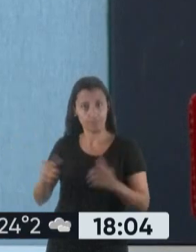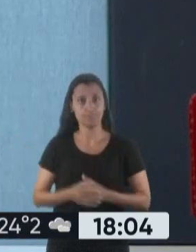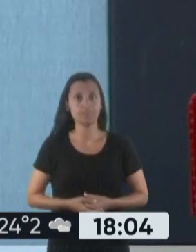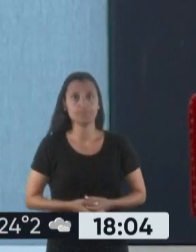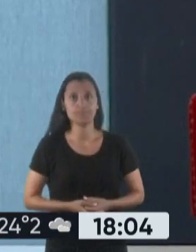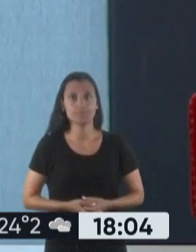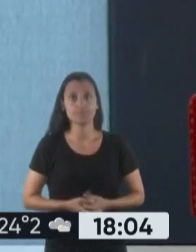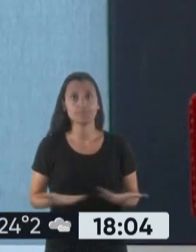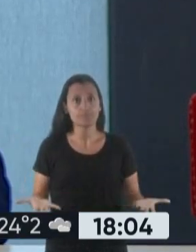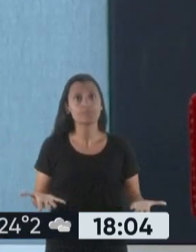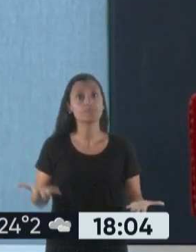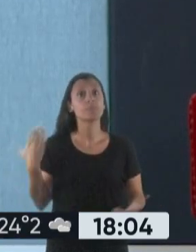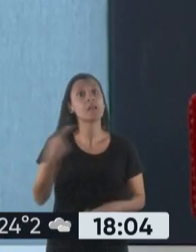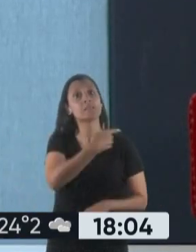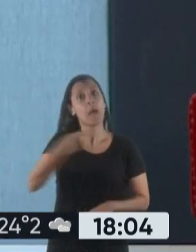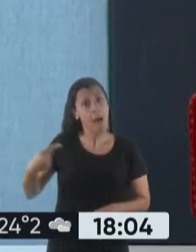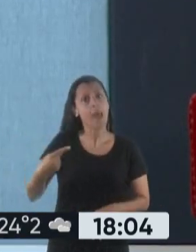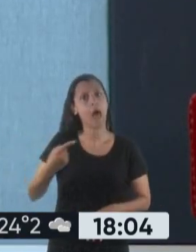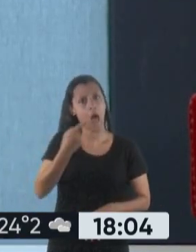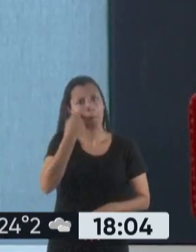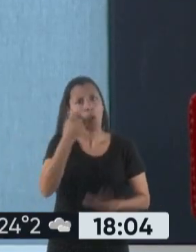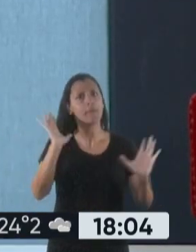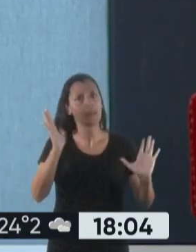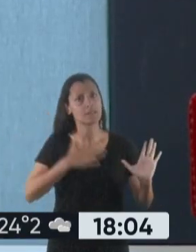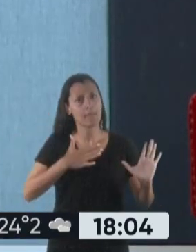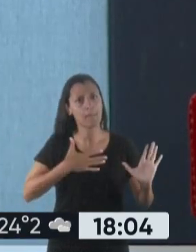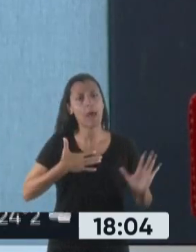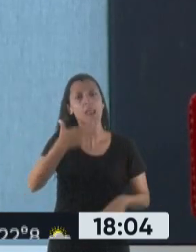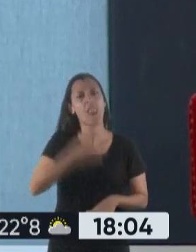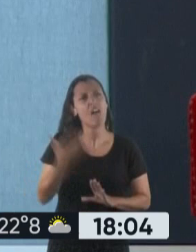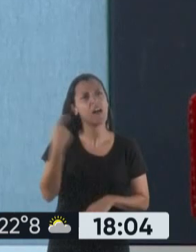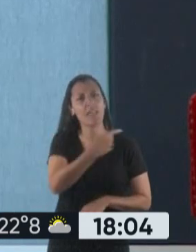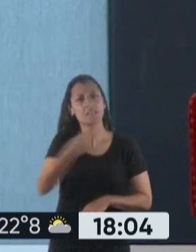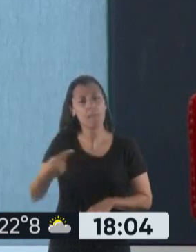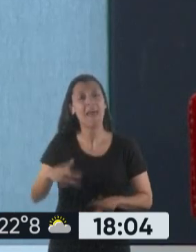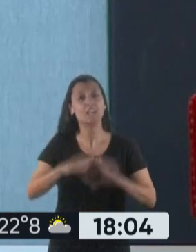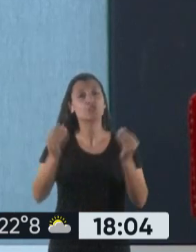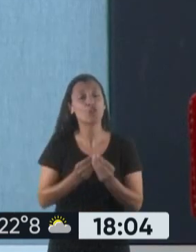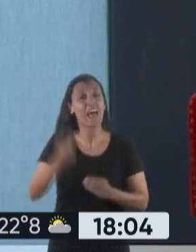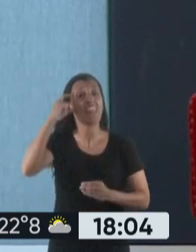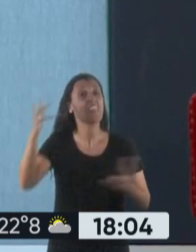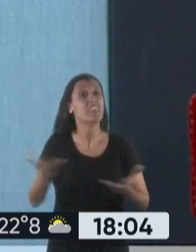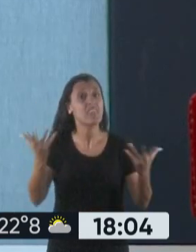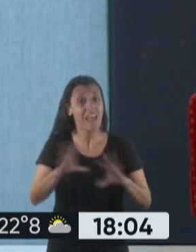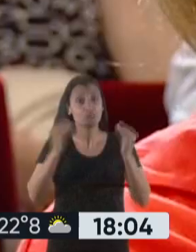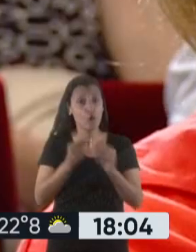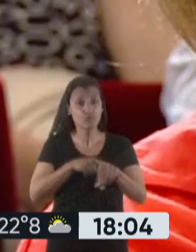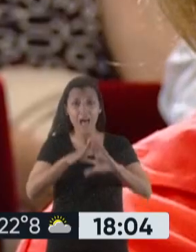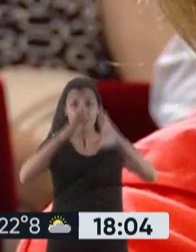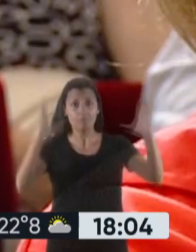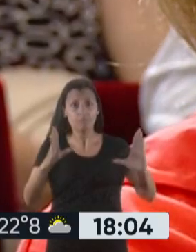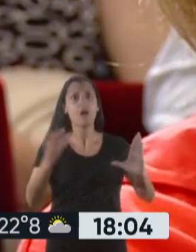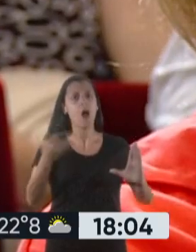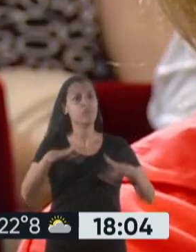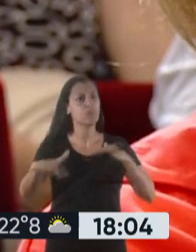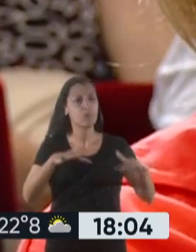Y fue una semana interesante para mí, porque la verdad, en el término de 10 días, pusimos en marcha